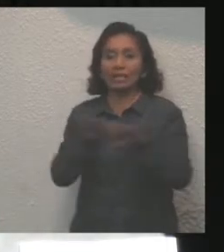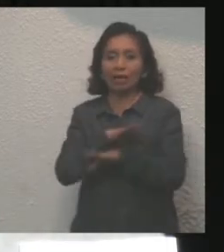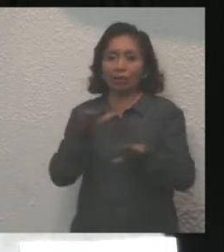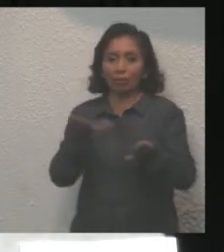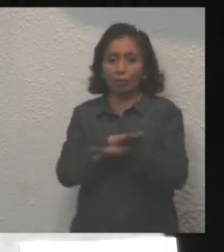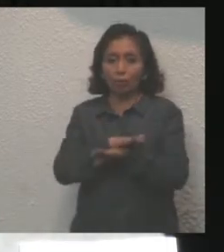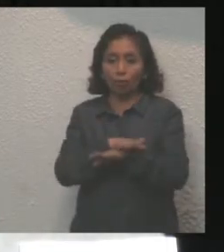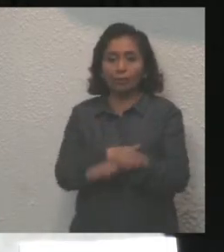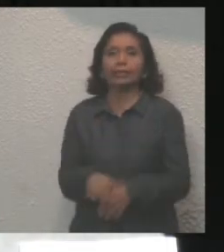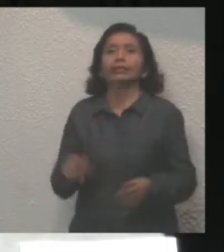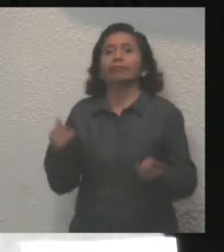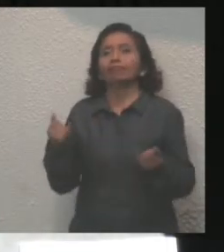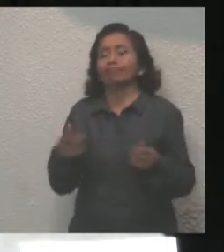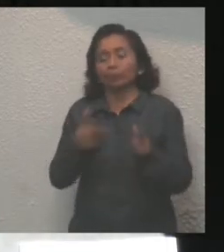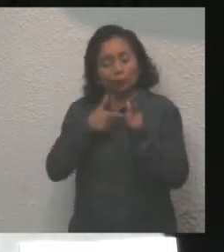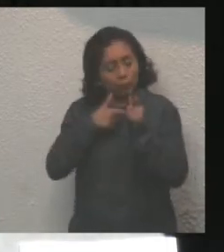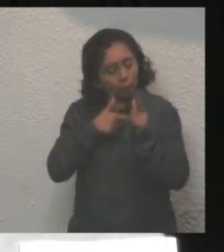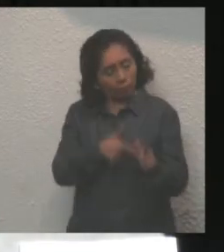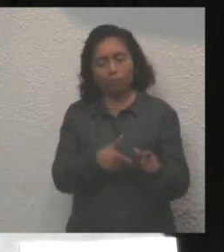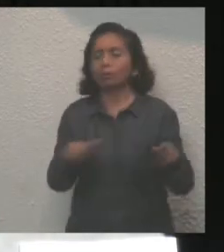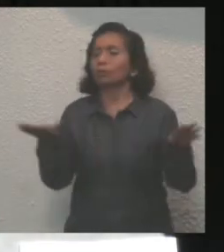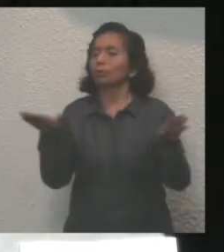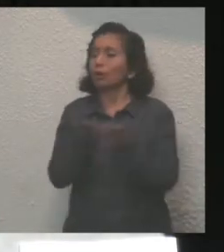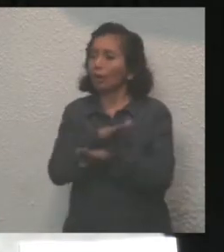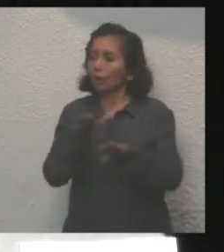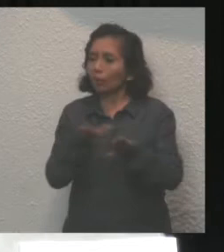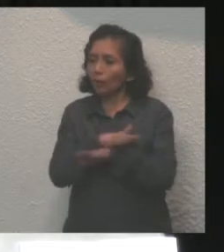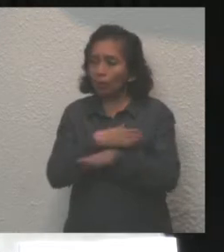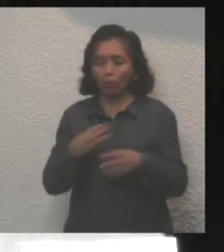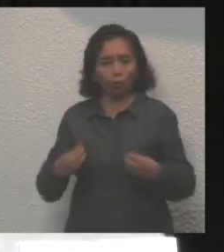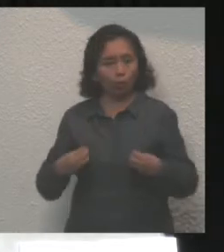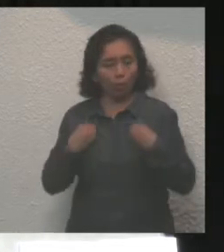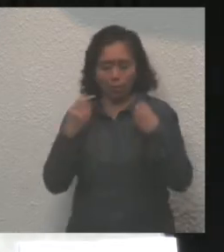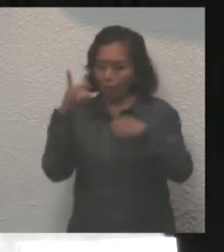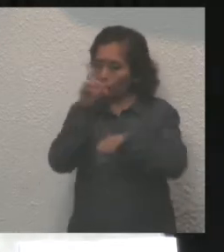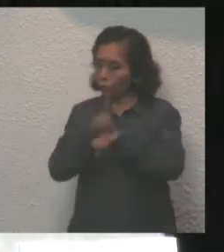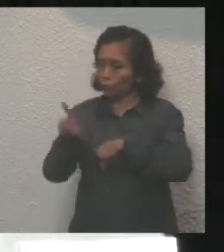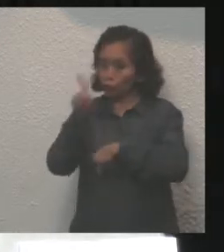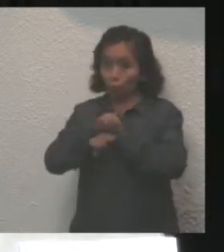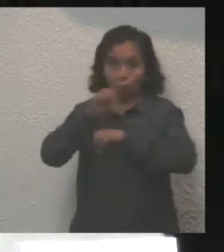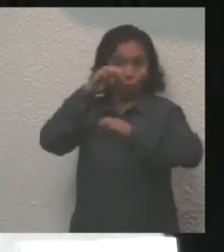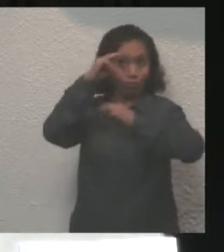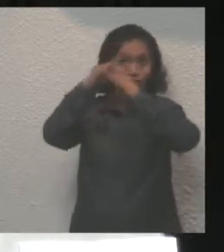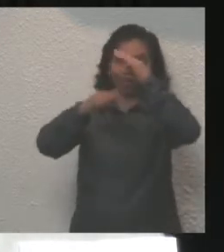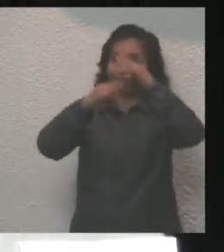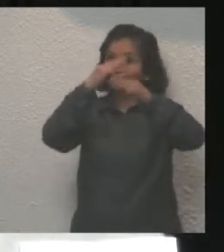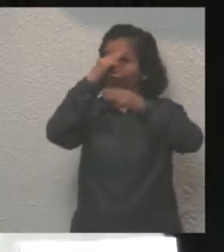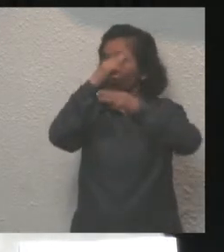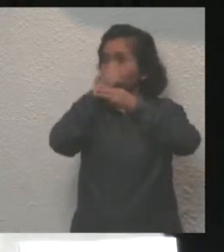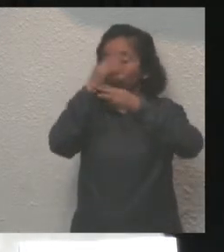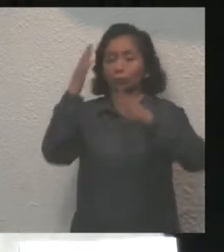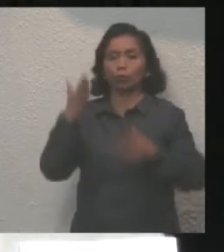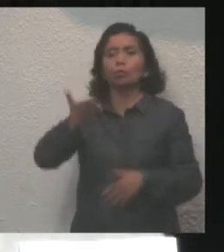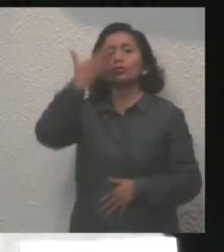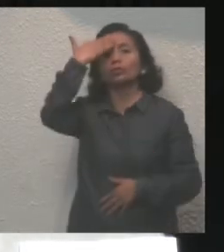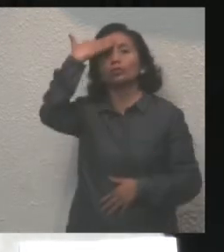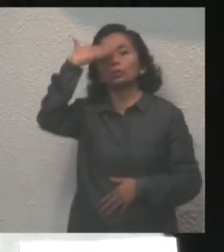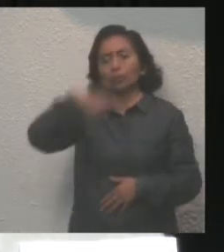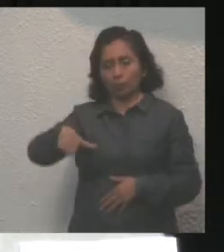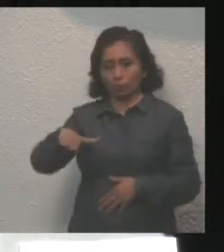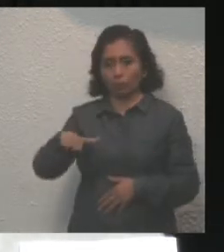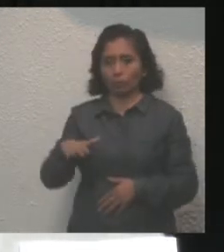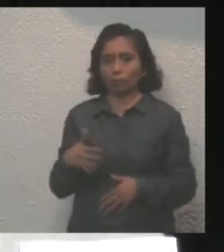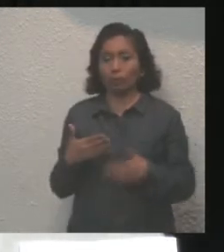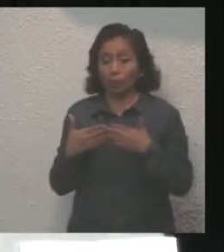cambiando el modus vivendi en lo local y en todo el orden mundial. Estamos conscientes de